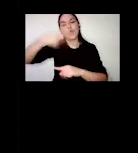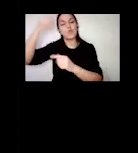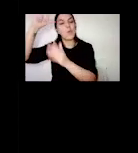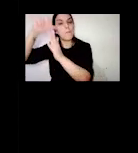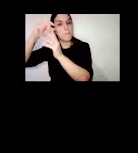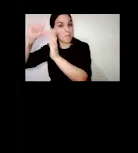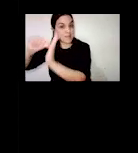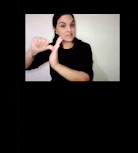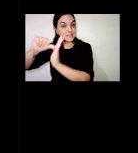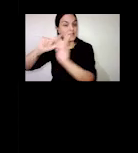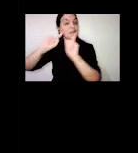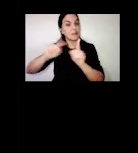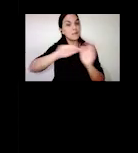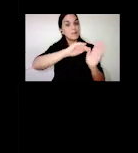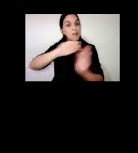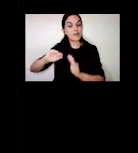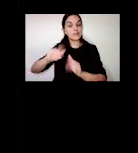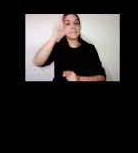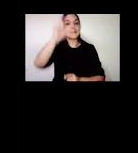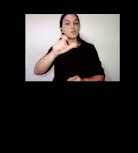vamos a tener las personas humanas